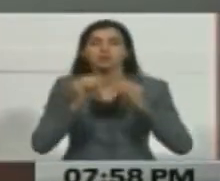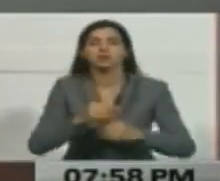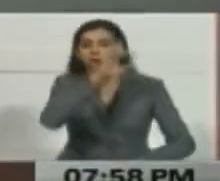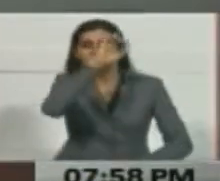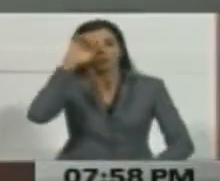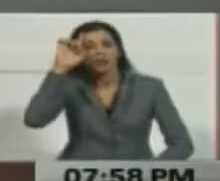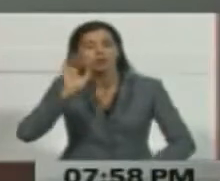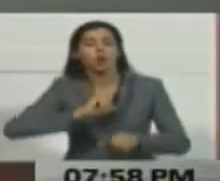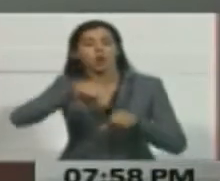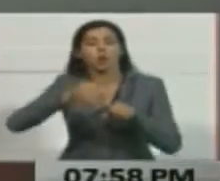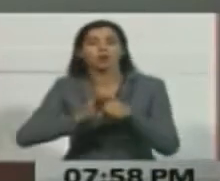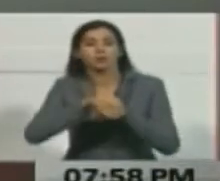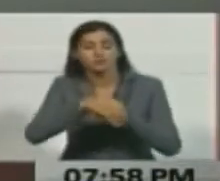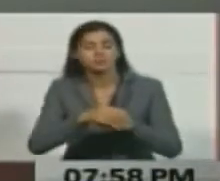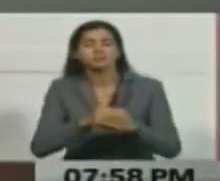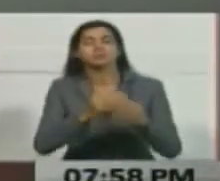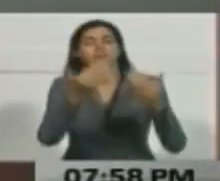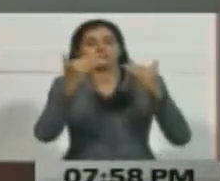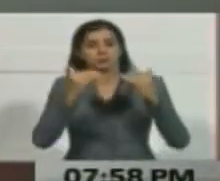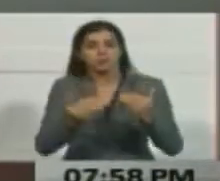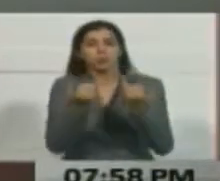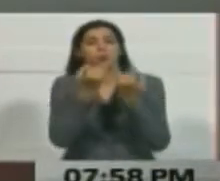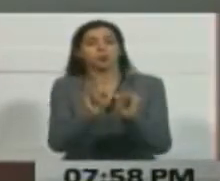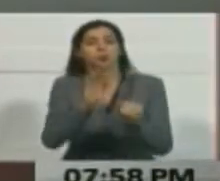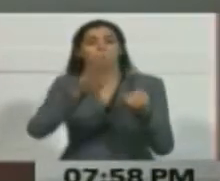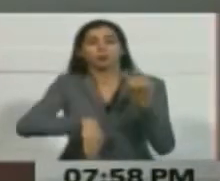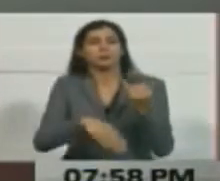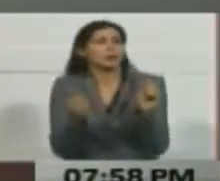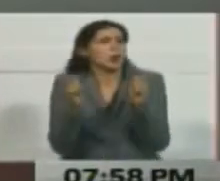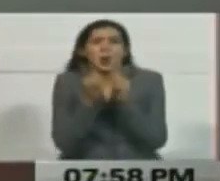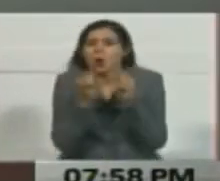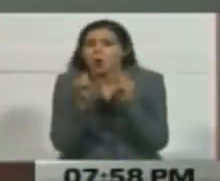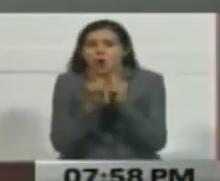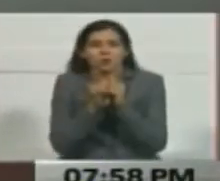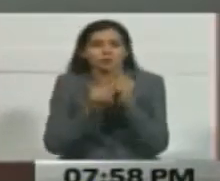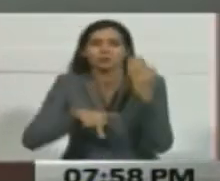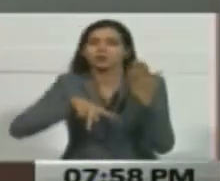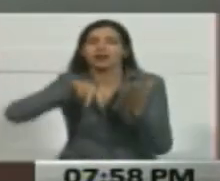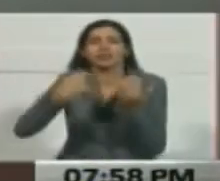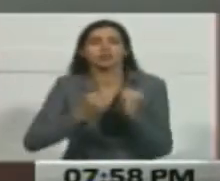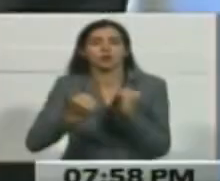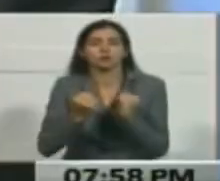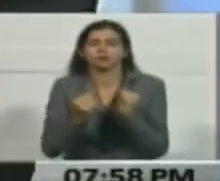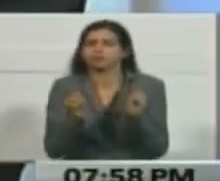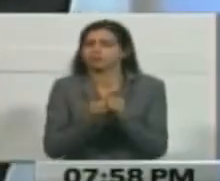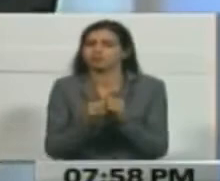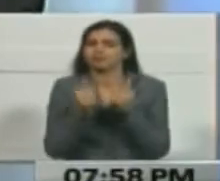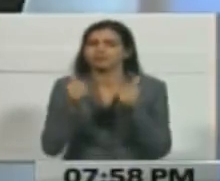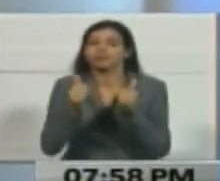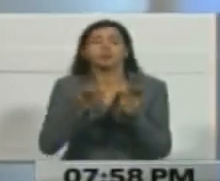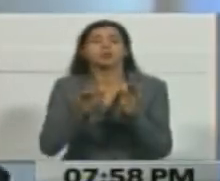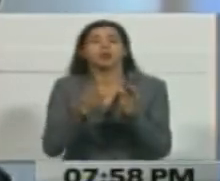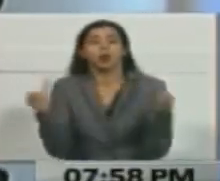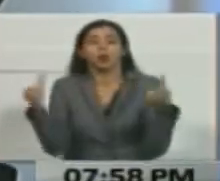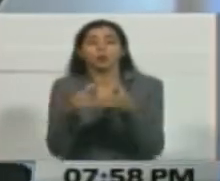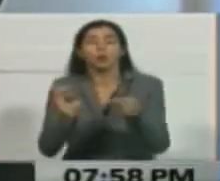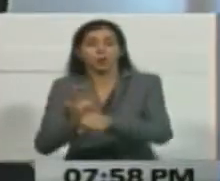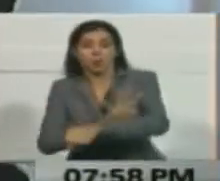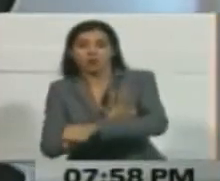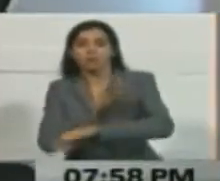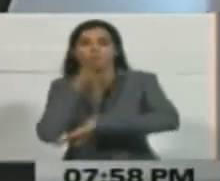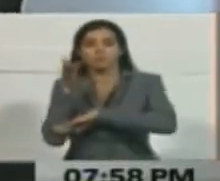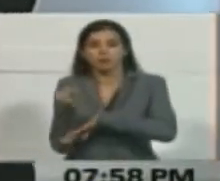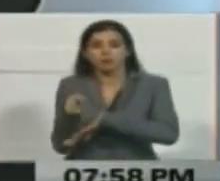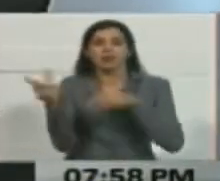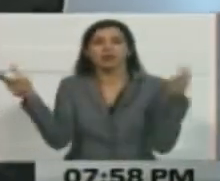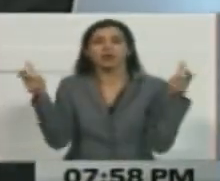Jorge Rodríguez. Ahora cerramos. Les dije, brevísimo pero contundente este Cayendo y Corriendo. El equipo de Liguana.tv estuvo presente